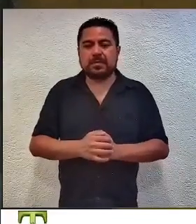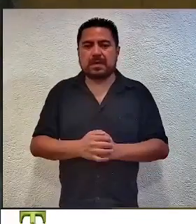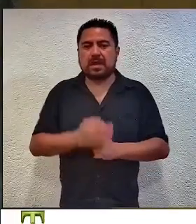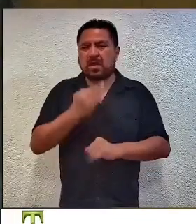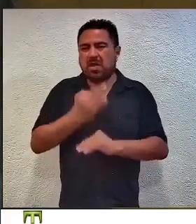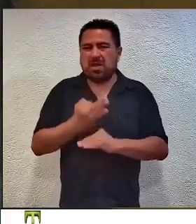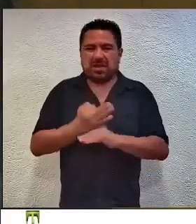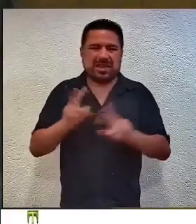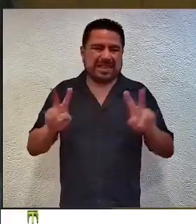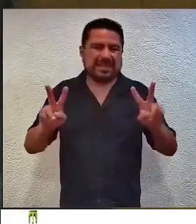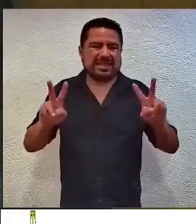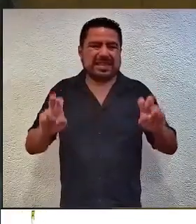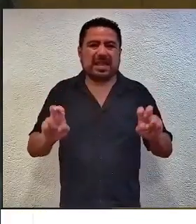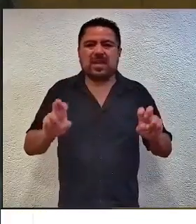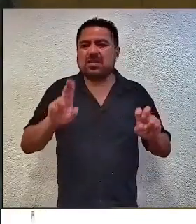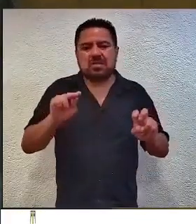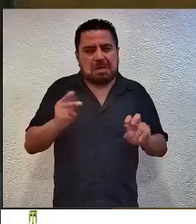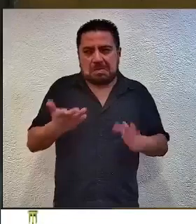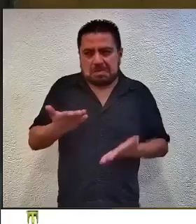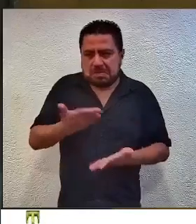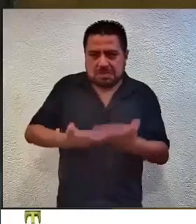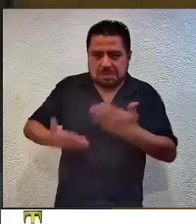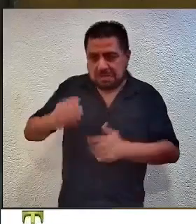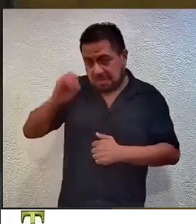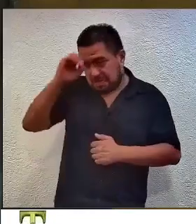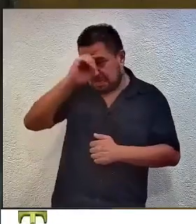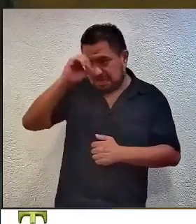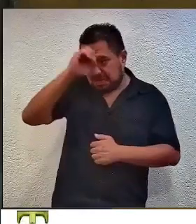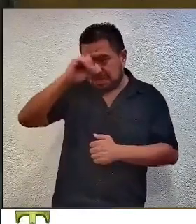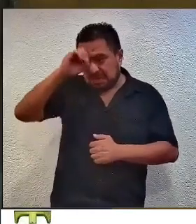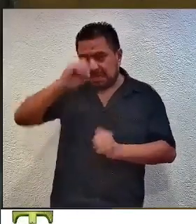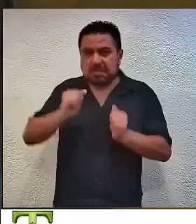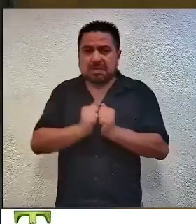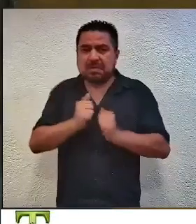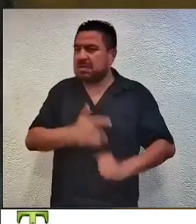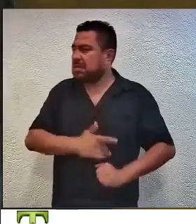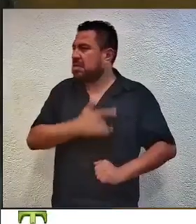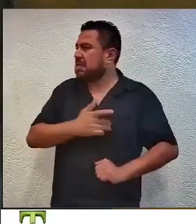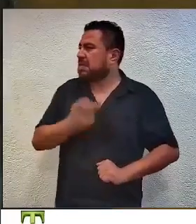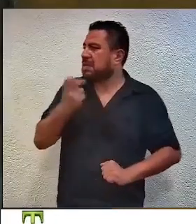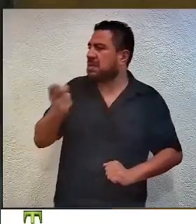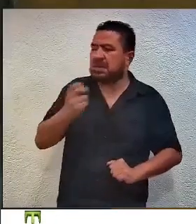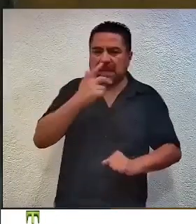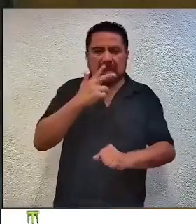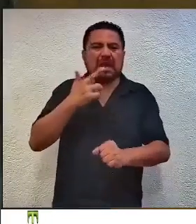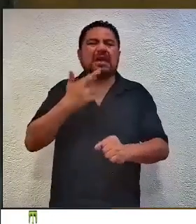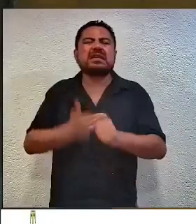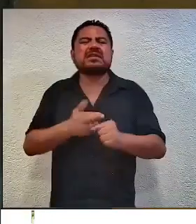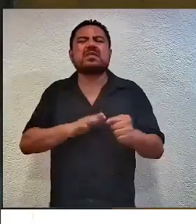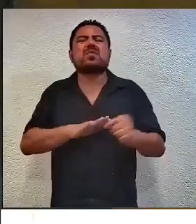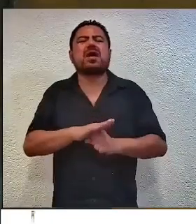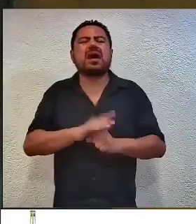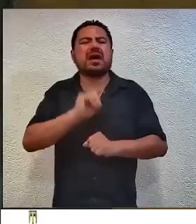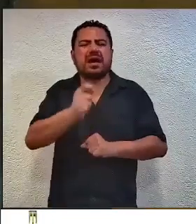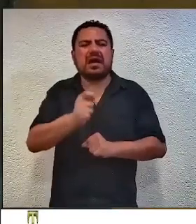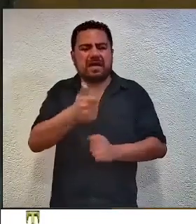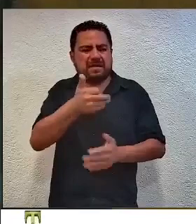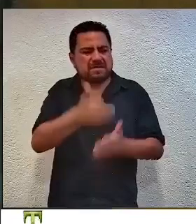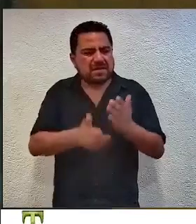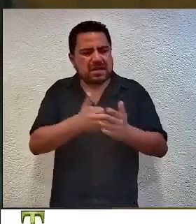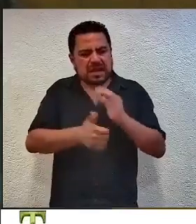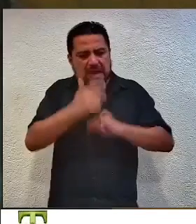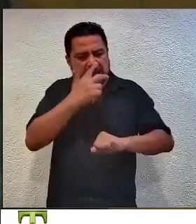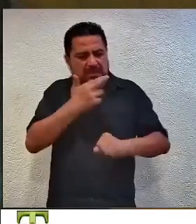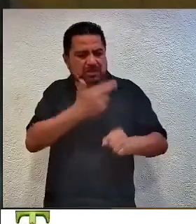presente asunto no comparto el criterio en el sentido de que la referida autoridad responsable carece de competencia